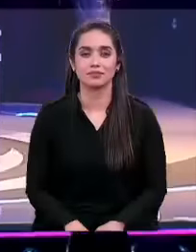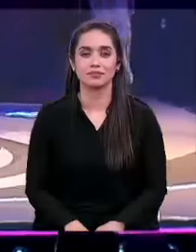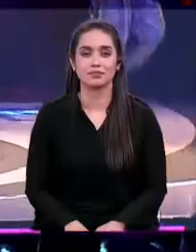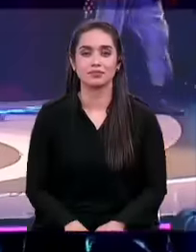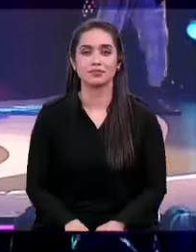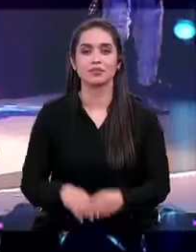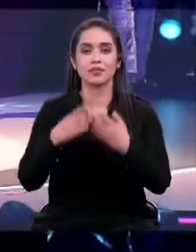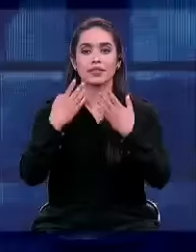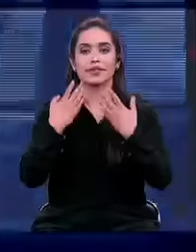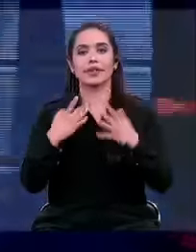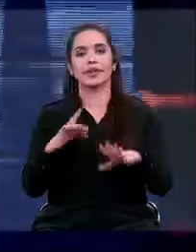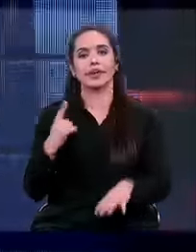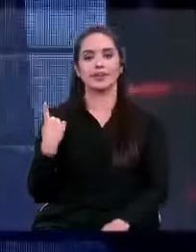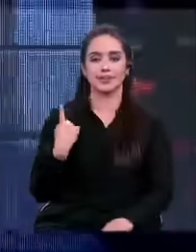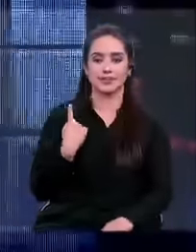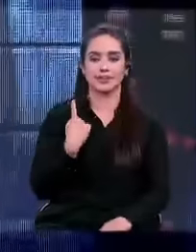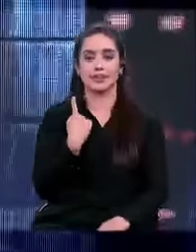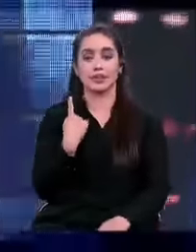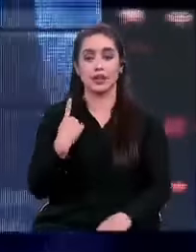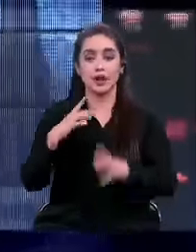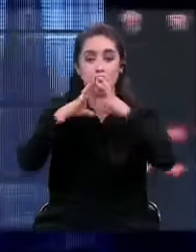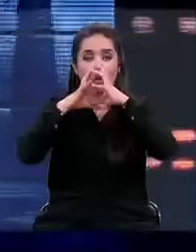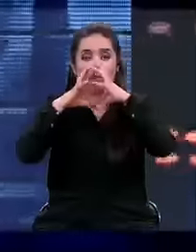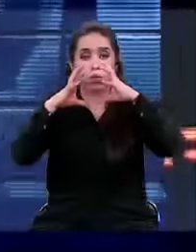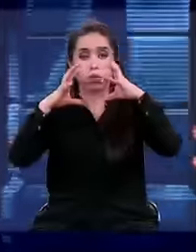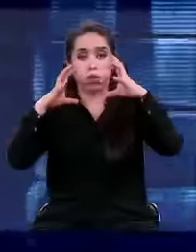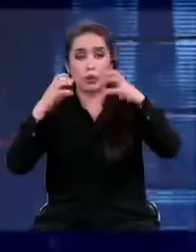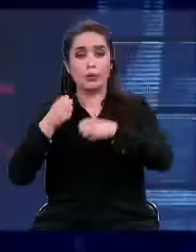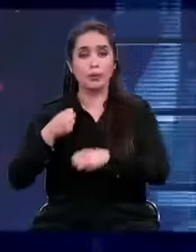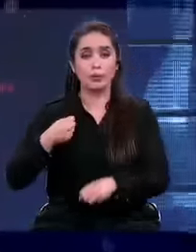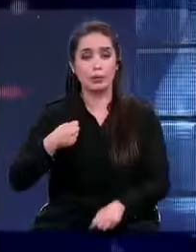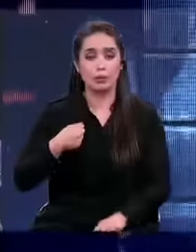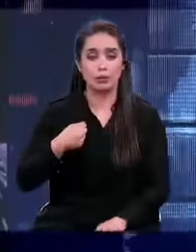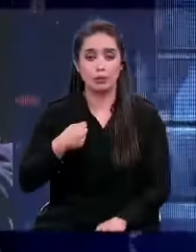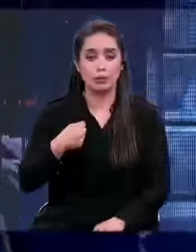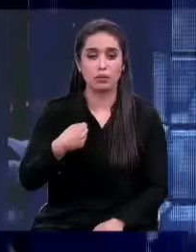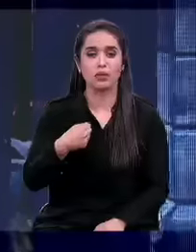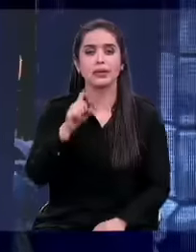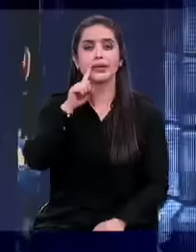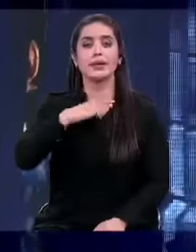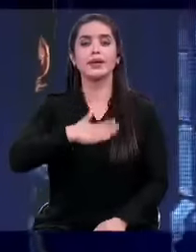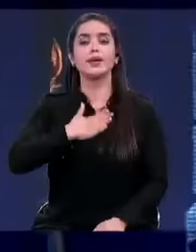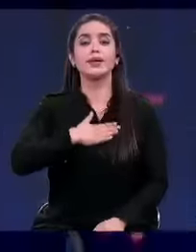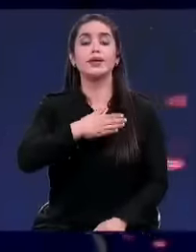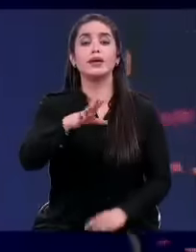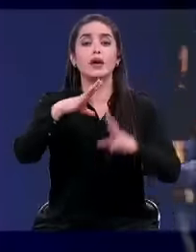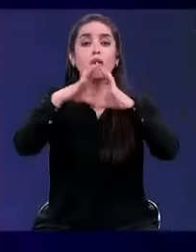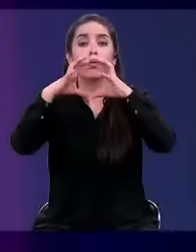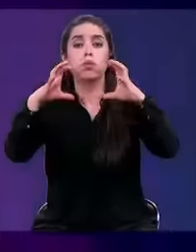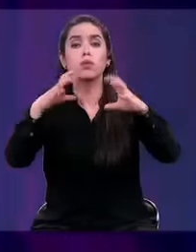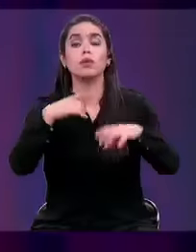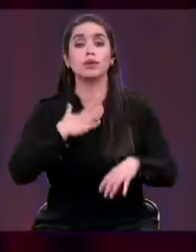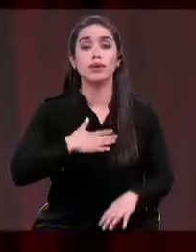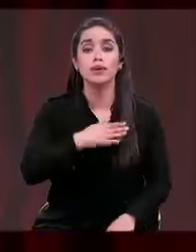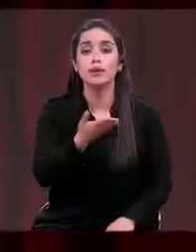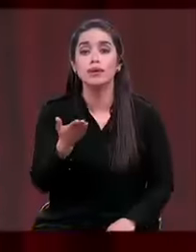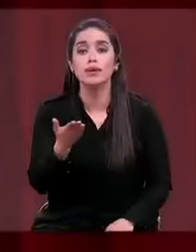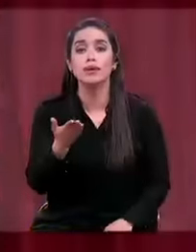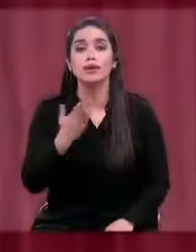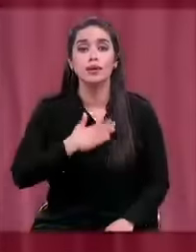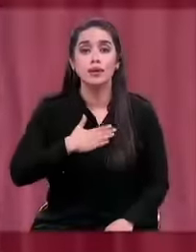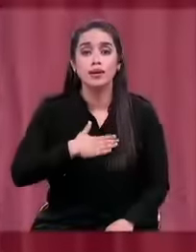¡Oh! ¡Ah! ¡Ah! ¡Ah! ¡Oh, no! ¡Ya los globitos! ¡Vaya a regalar, globito! ¡Globito! ¿Quién dice yo? ¡Globito! ¡Sí! ¡Ya! ¡Vamos ya